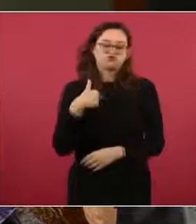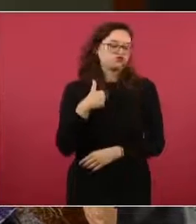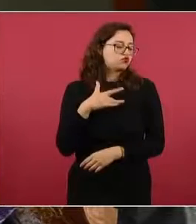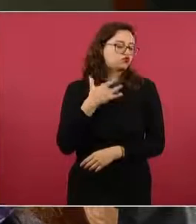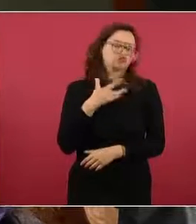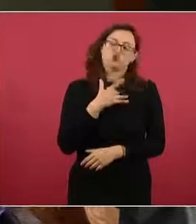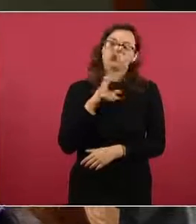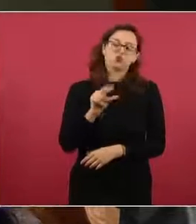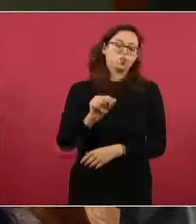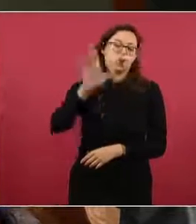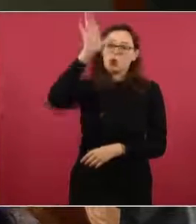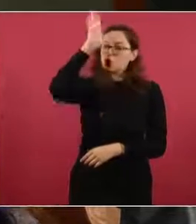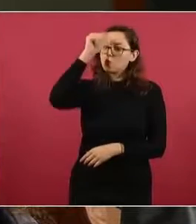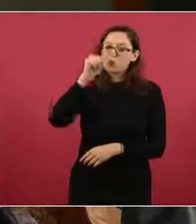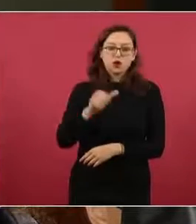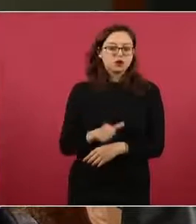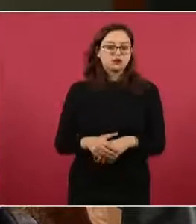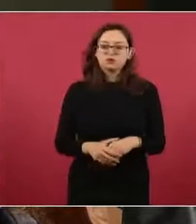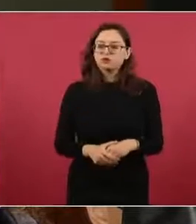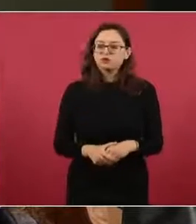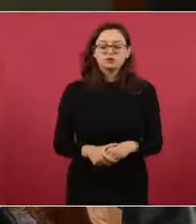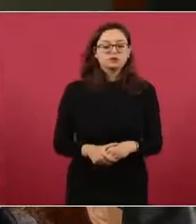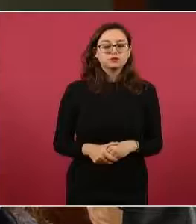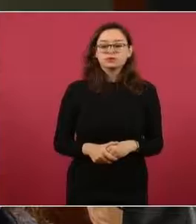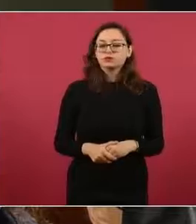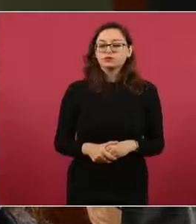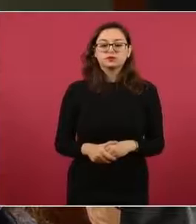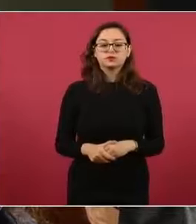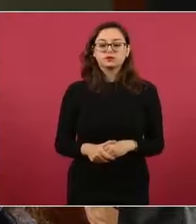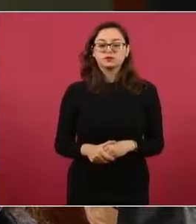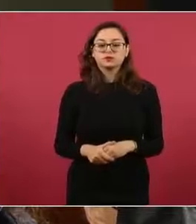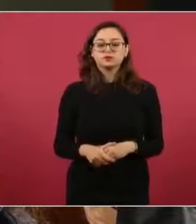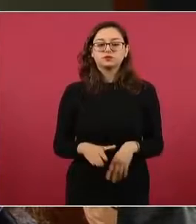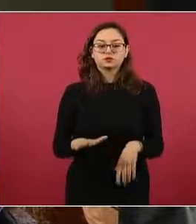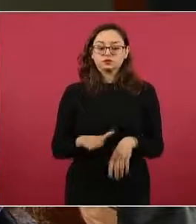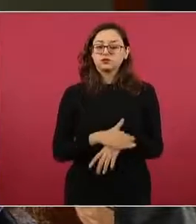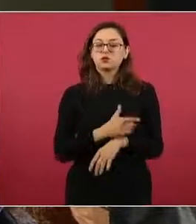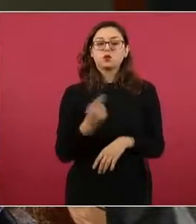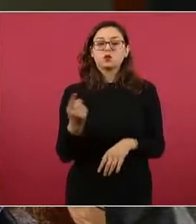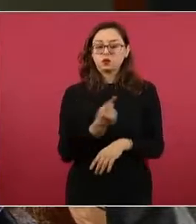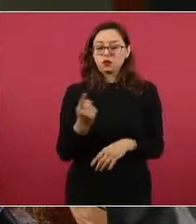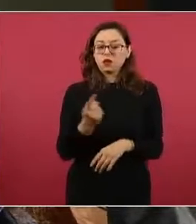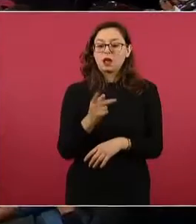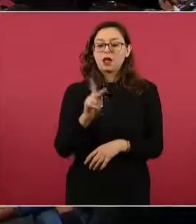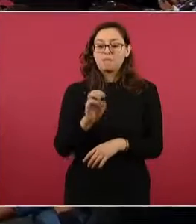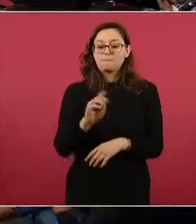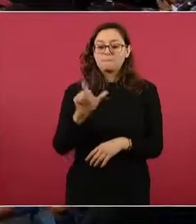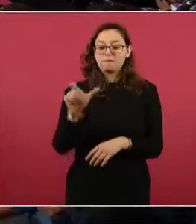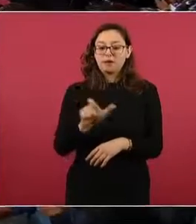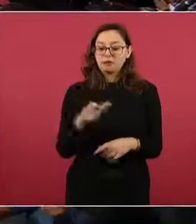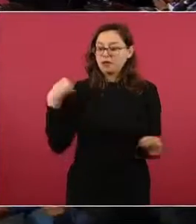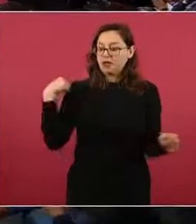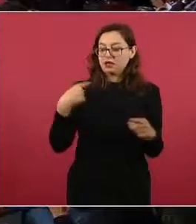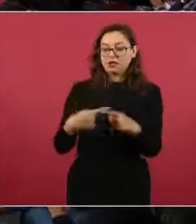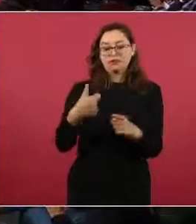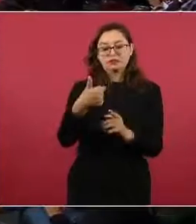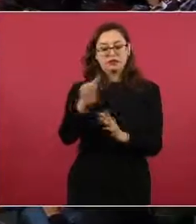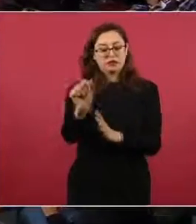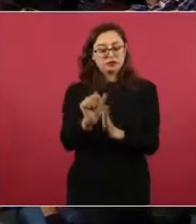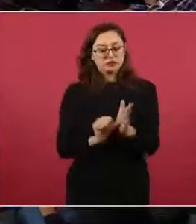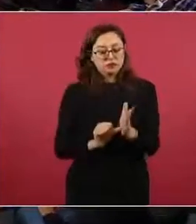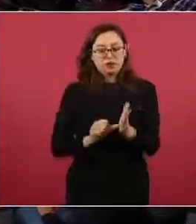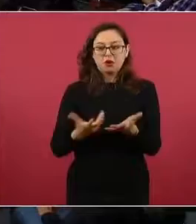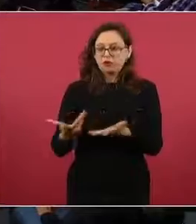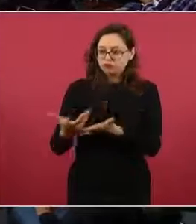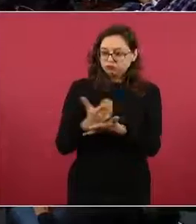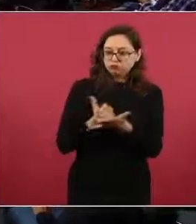porque Pemex tuvo ganancias este primer trimestre por más de 6,000